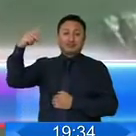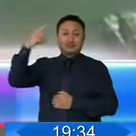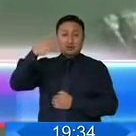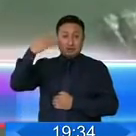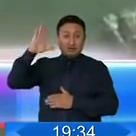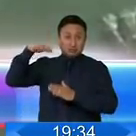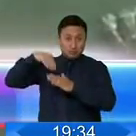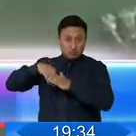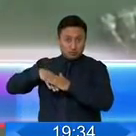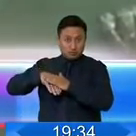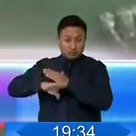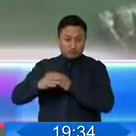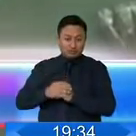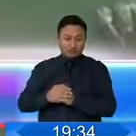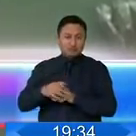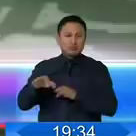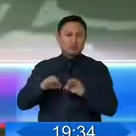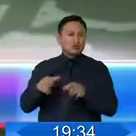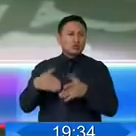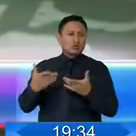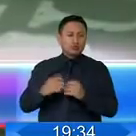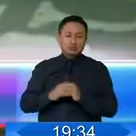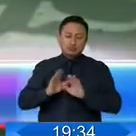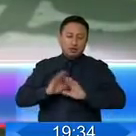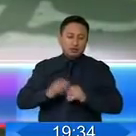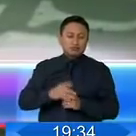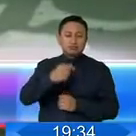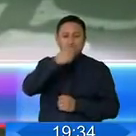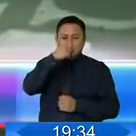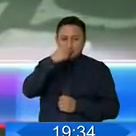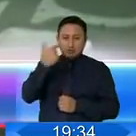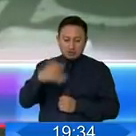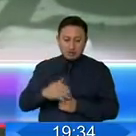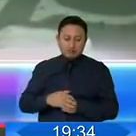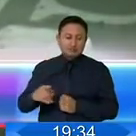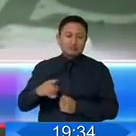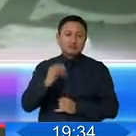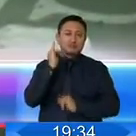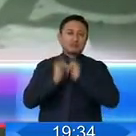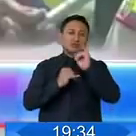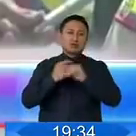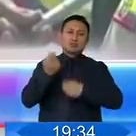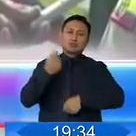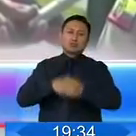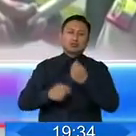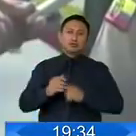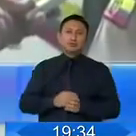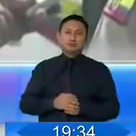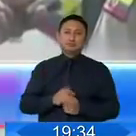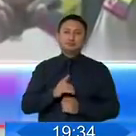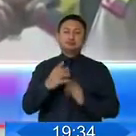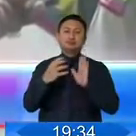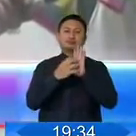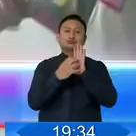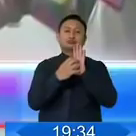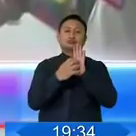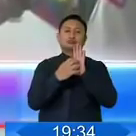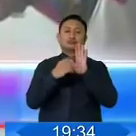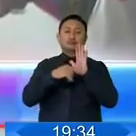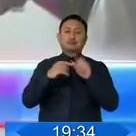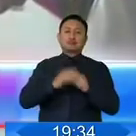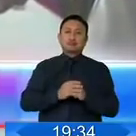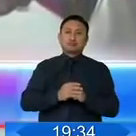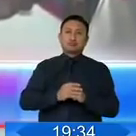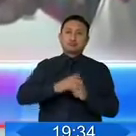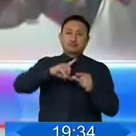provincia. Evitó dar detalles de la ruta, solo que la cocaína tenía pasaporte internacional. Con el logotipo de una hoja